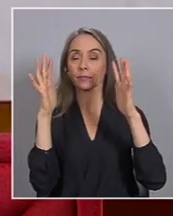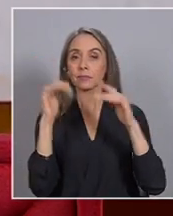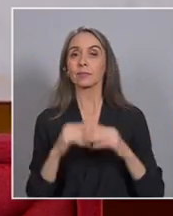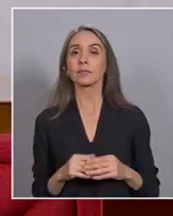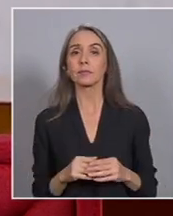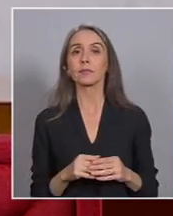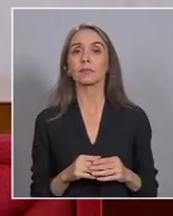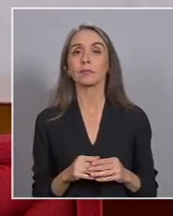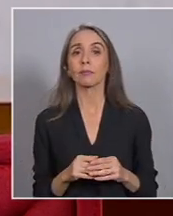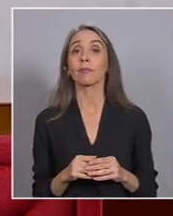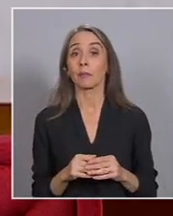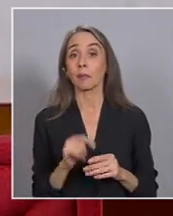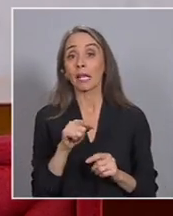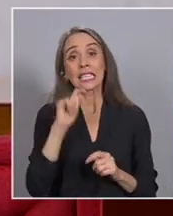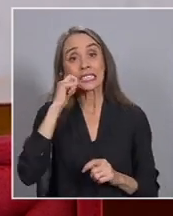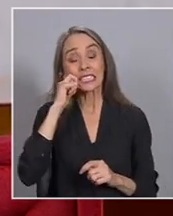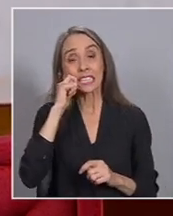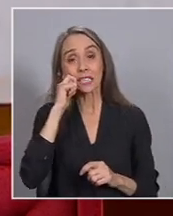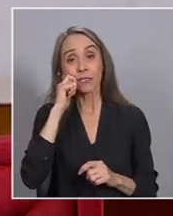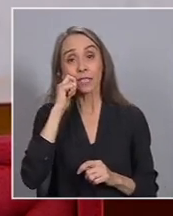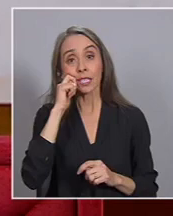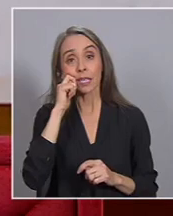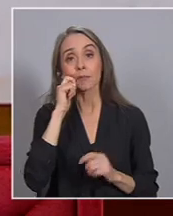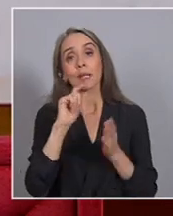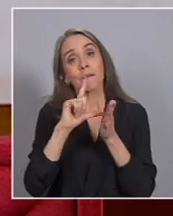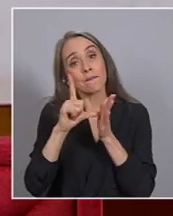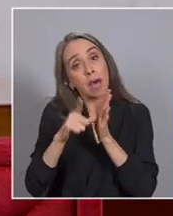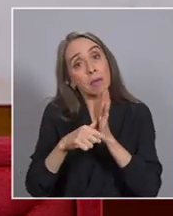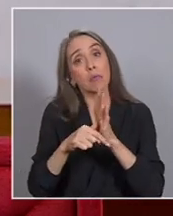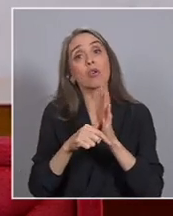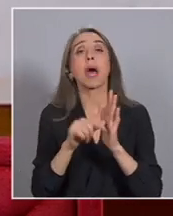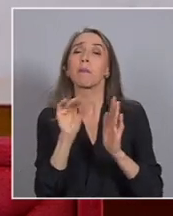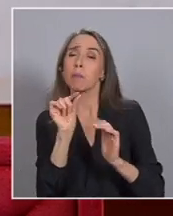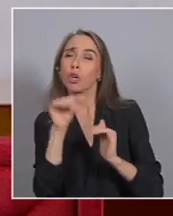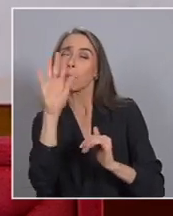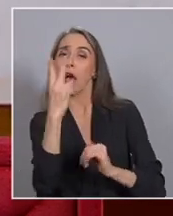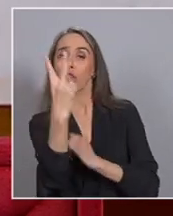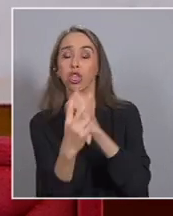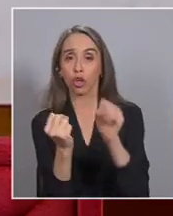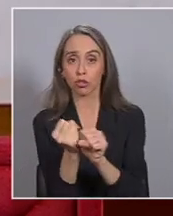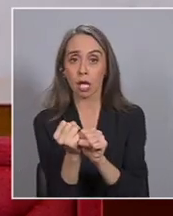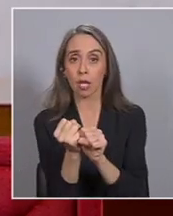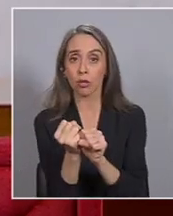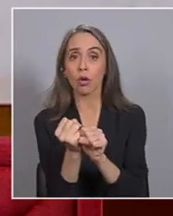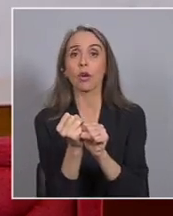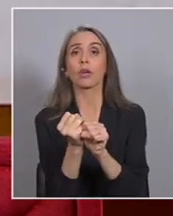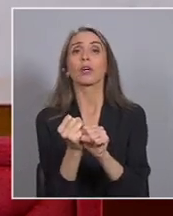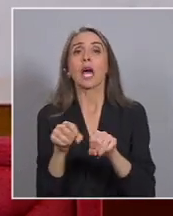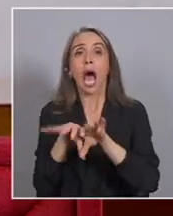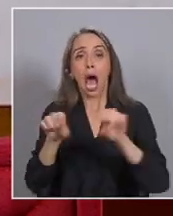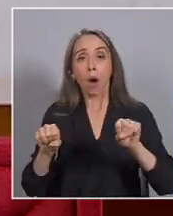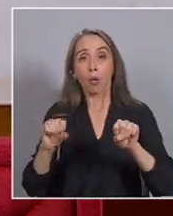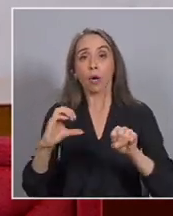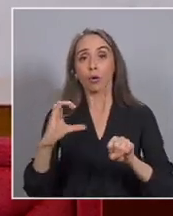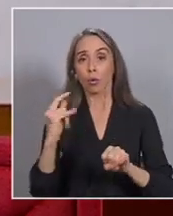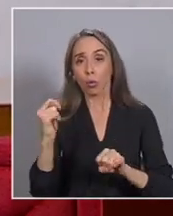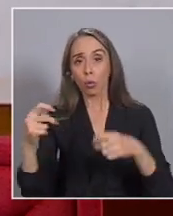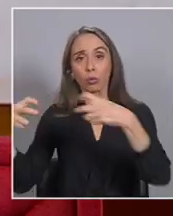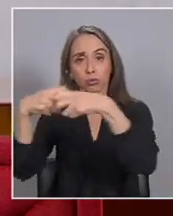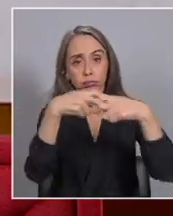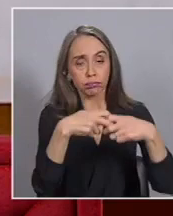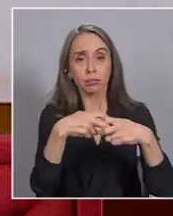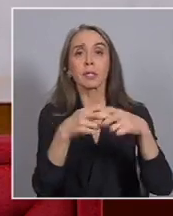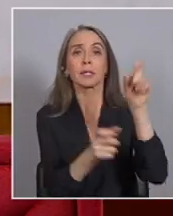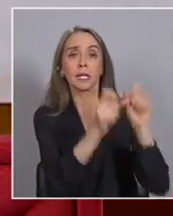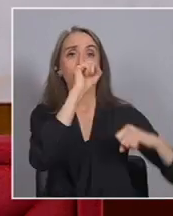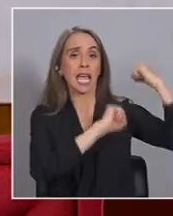Esto significa que en un poco más de 2 años, y con acuerdo de la central sindical y con diálogo con